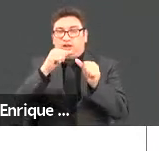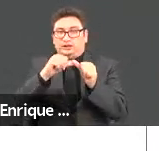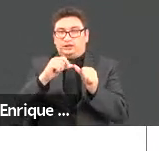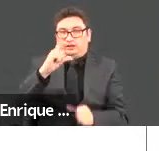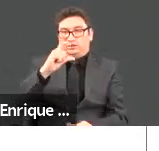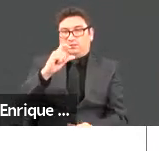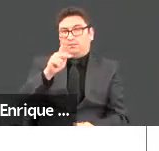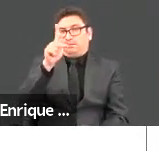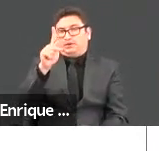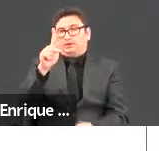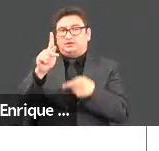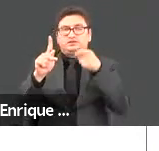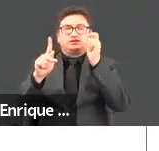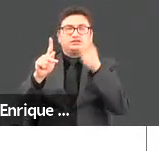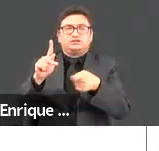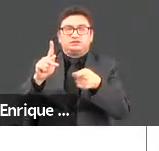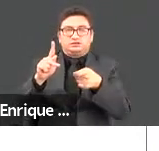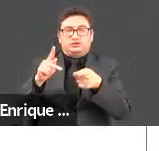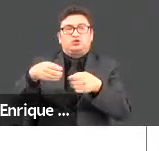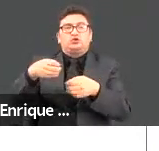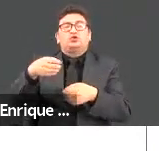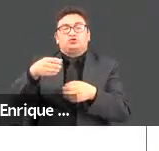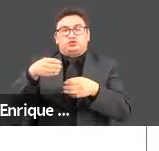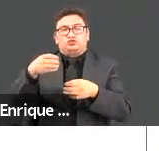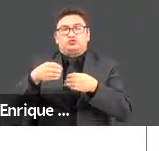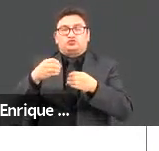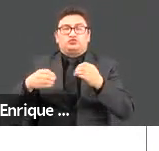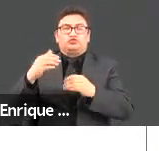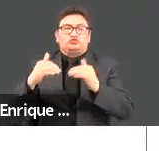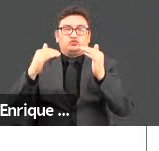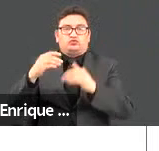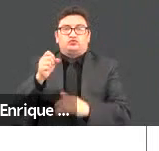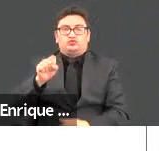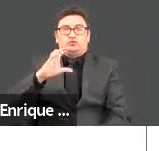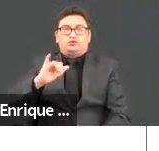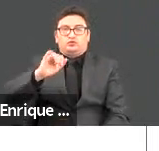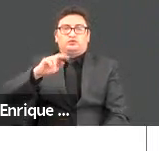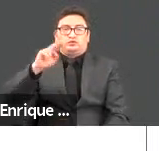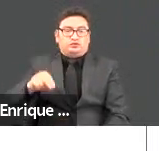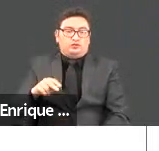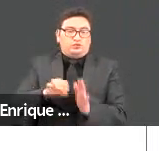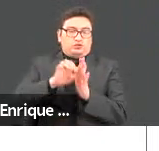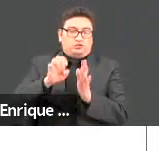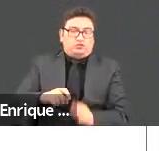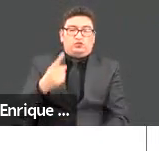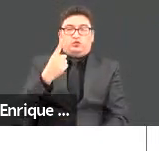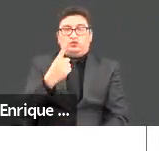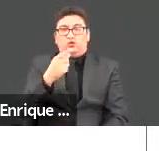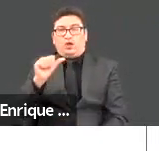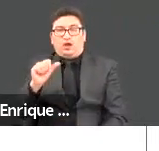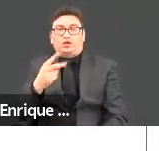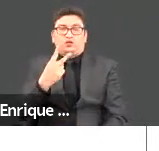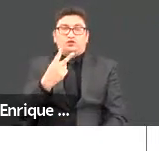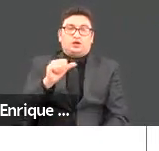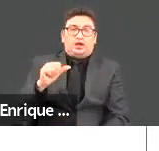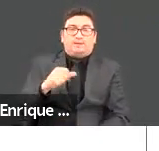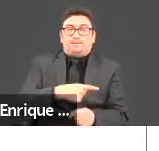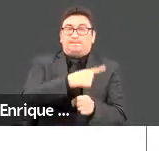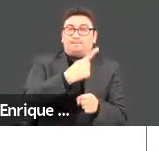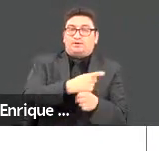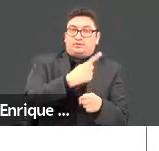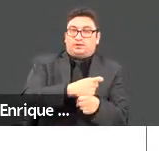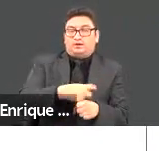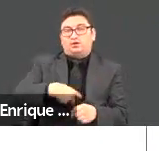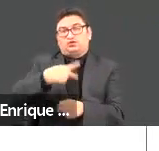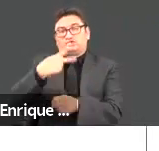P, nos está indicando que es del pleno de la Suprema Corte. Si tuviera 1A o 2A, nos indicaría si es de primera sala, segunda